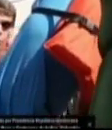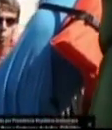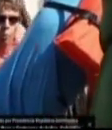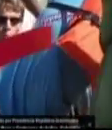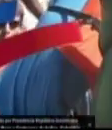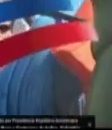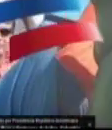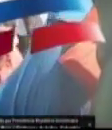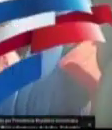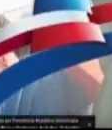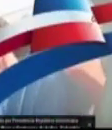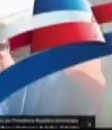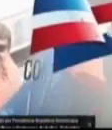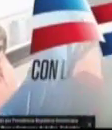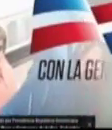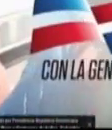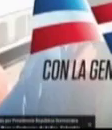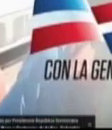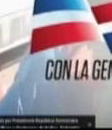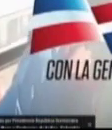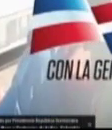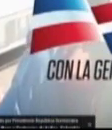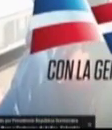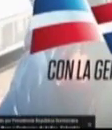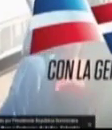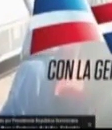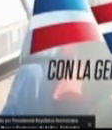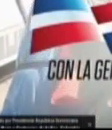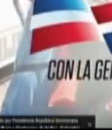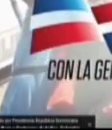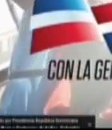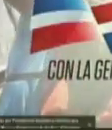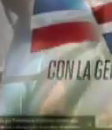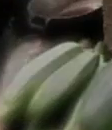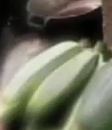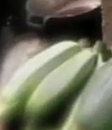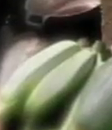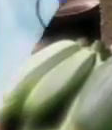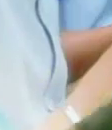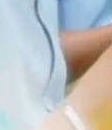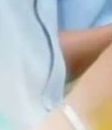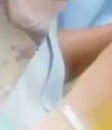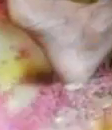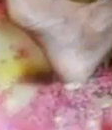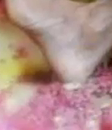al gobierno de la república dominicana con la gente para la gente